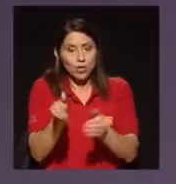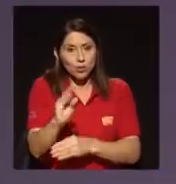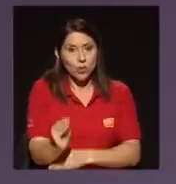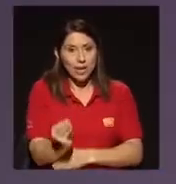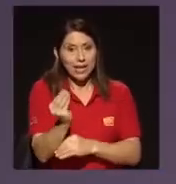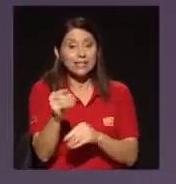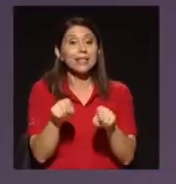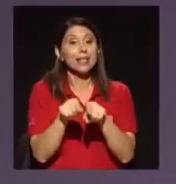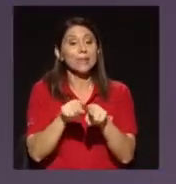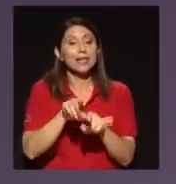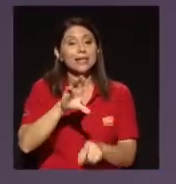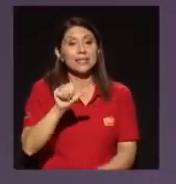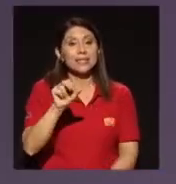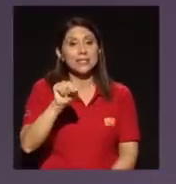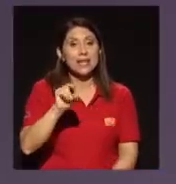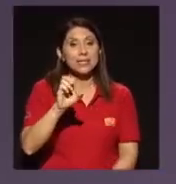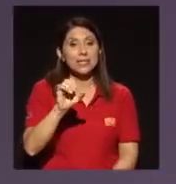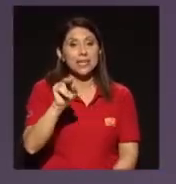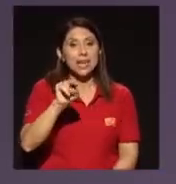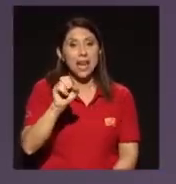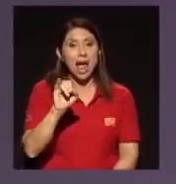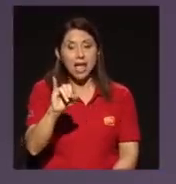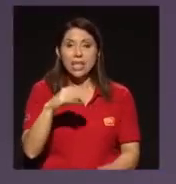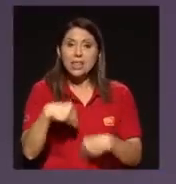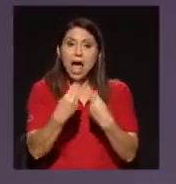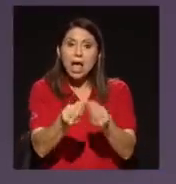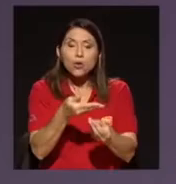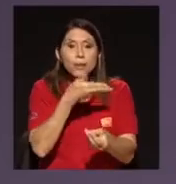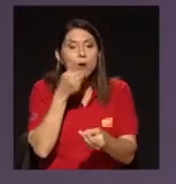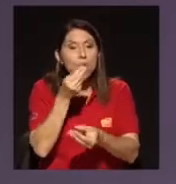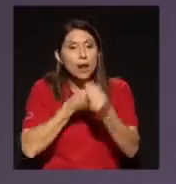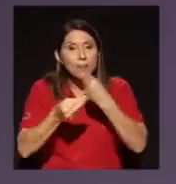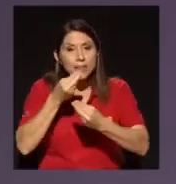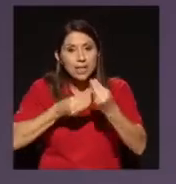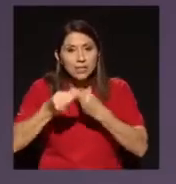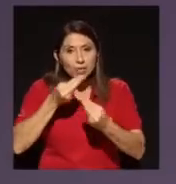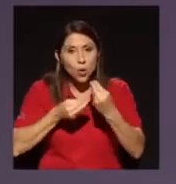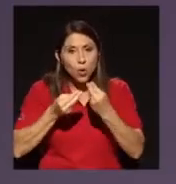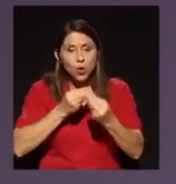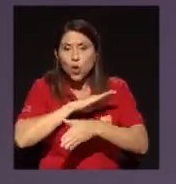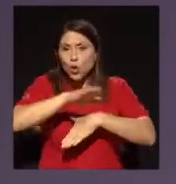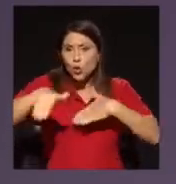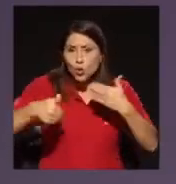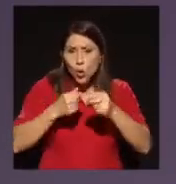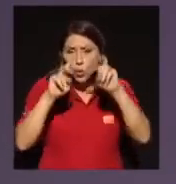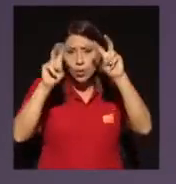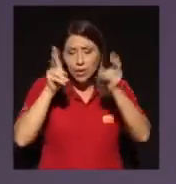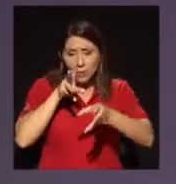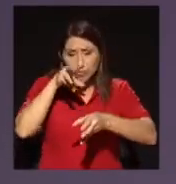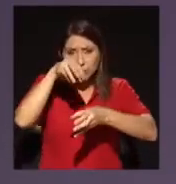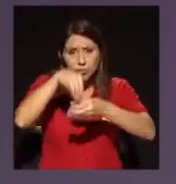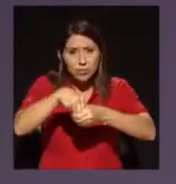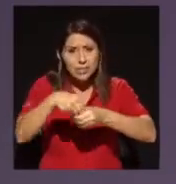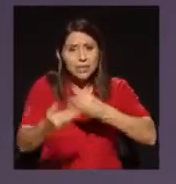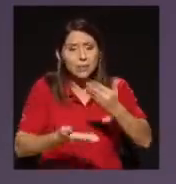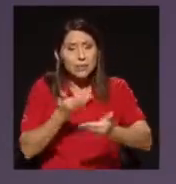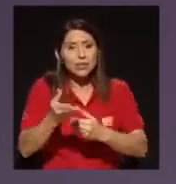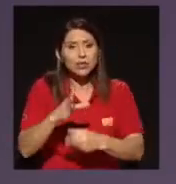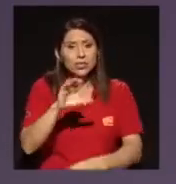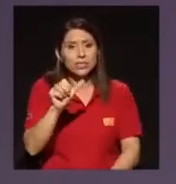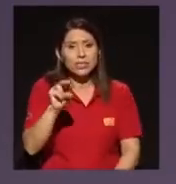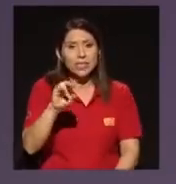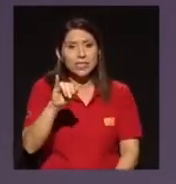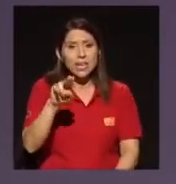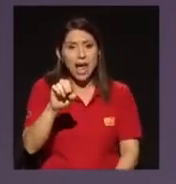CENSINAI ofreciéndole mejor servicio de alimentación, abordando incluso el tema como tal dentro de los servicios propios de CENSINAI, que era una cosa que no hacía, uh-huh. el